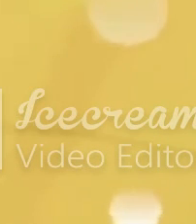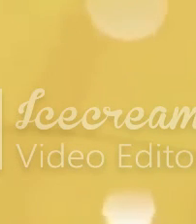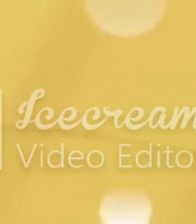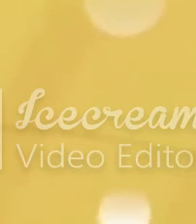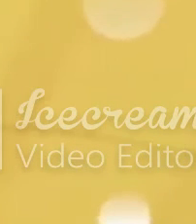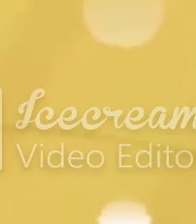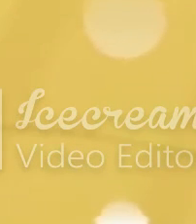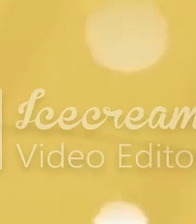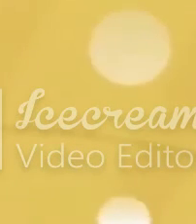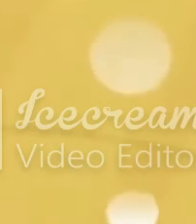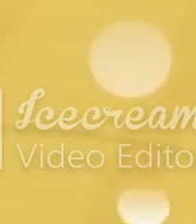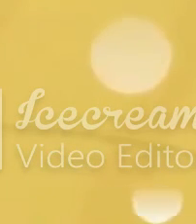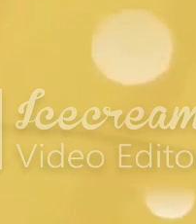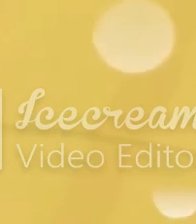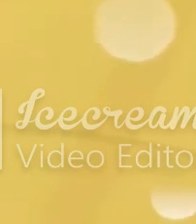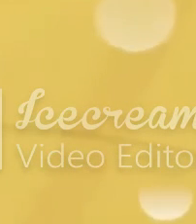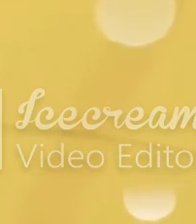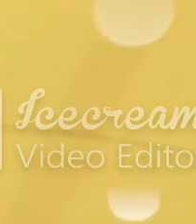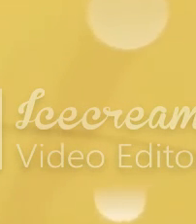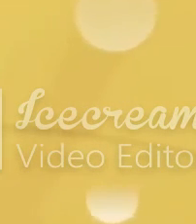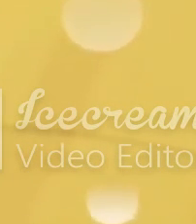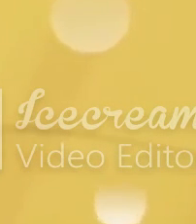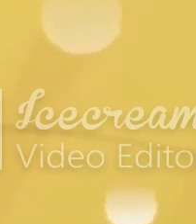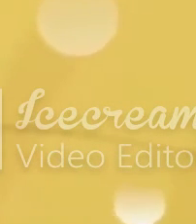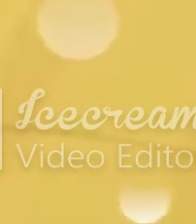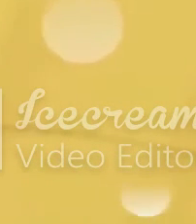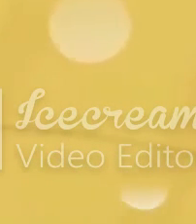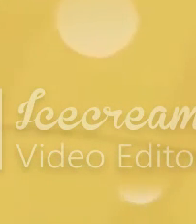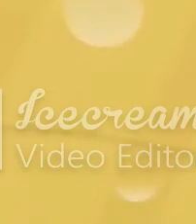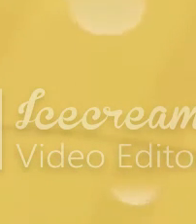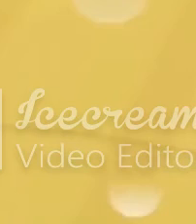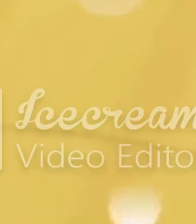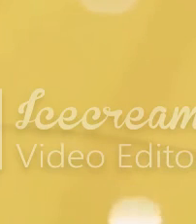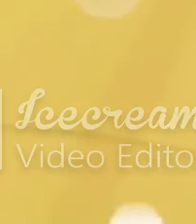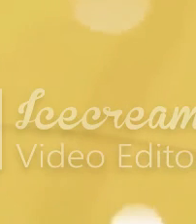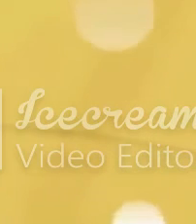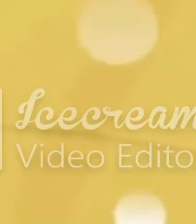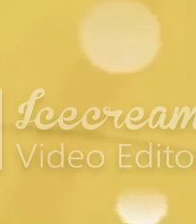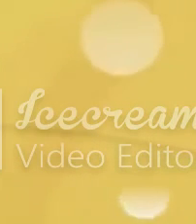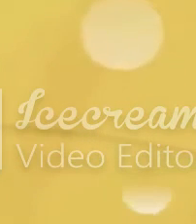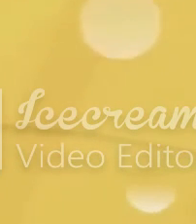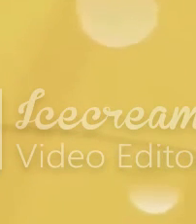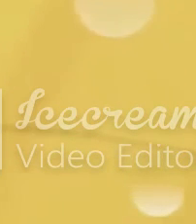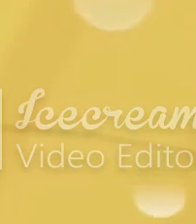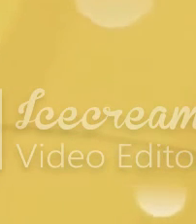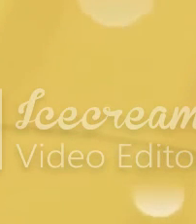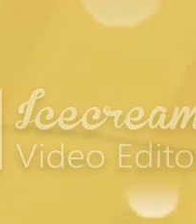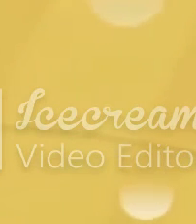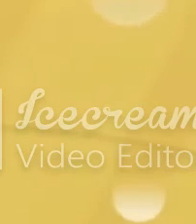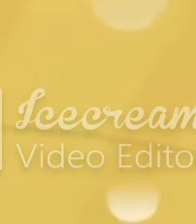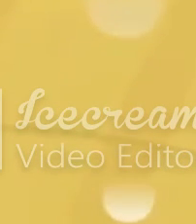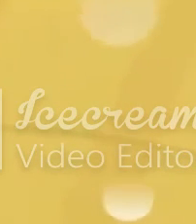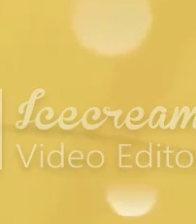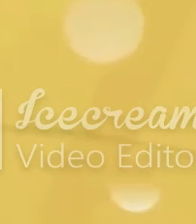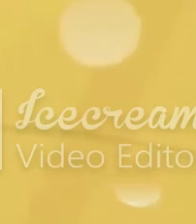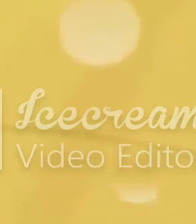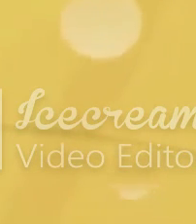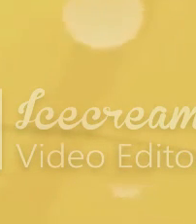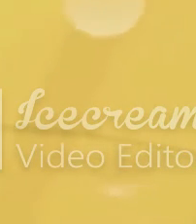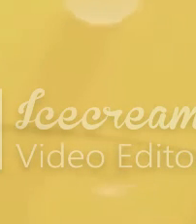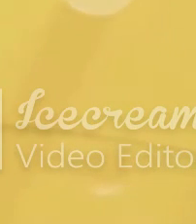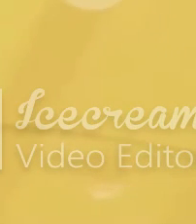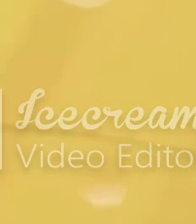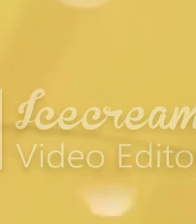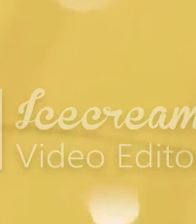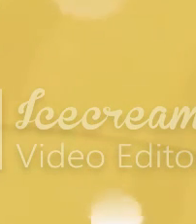¿Saben cuáles son las ventajas de escribir textos con una ortografía adecuada? ¿Y qué puede pasar si no la vigilan?